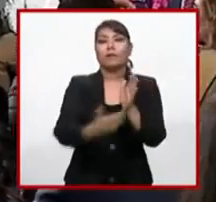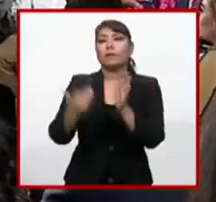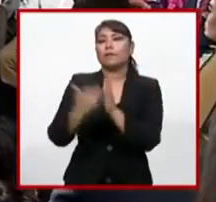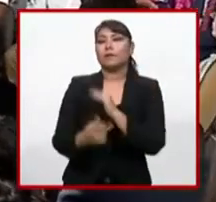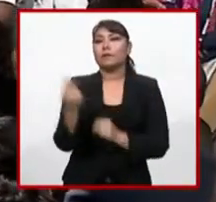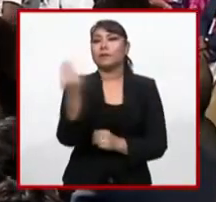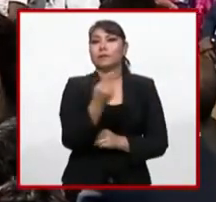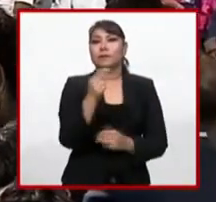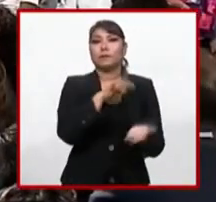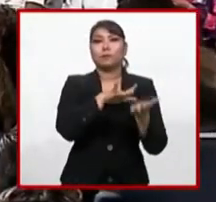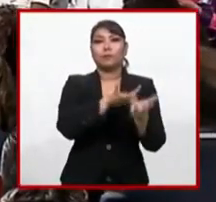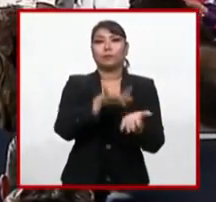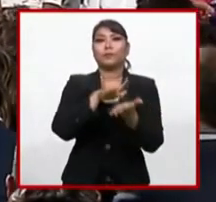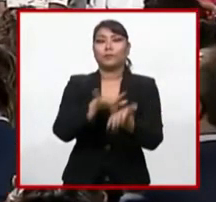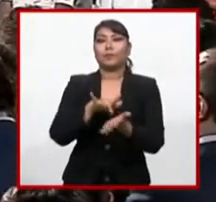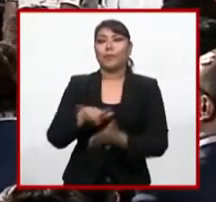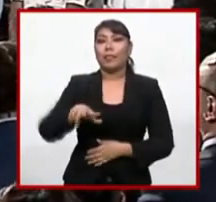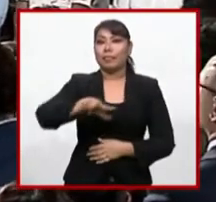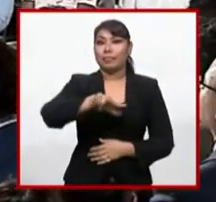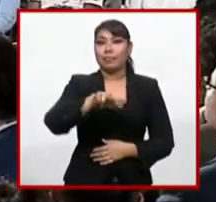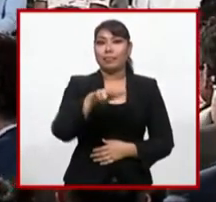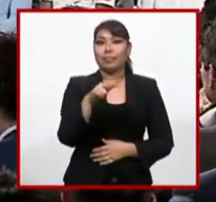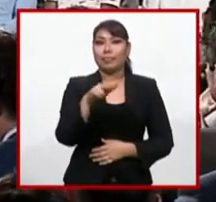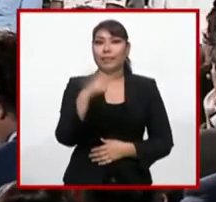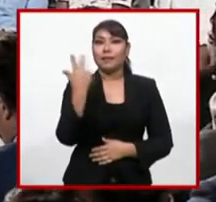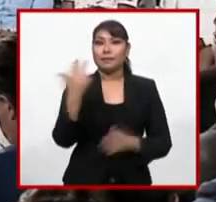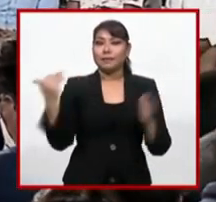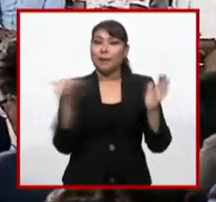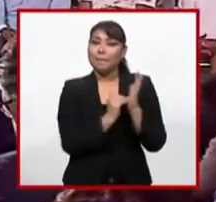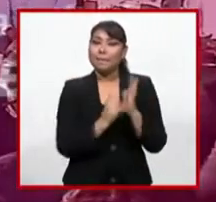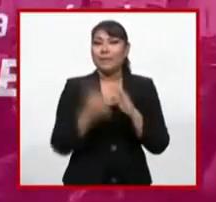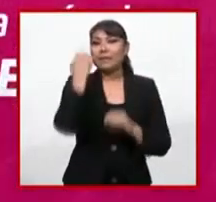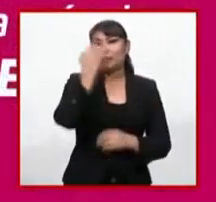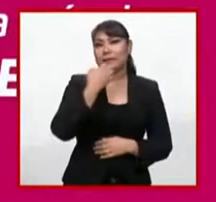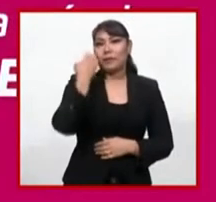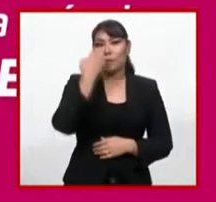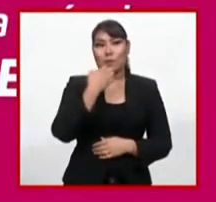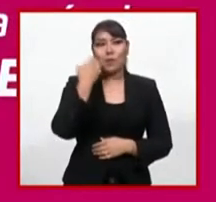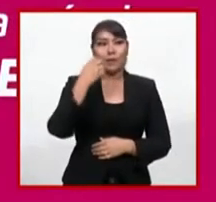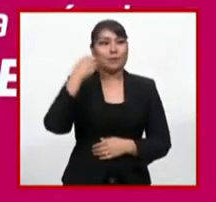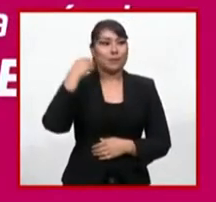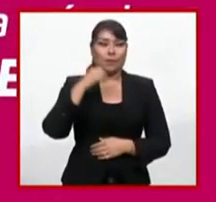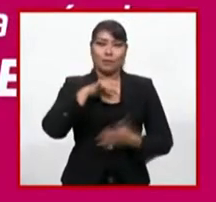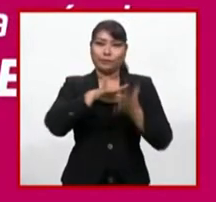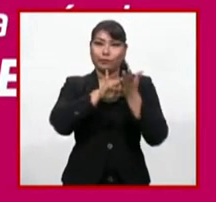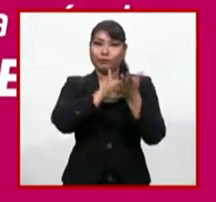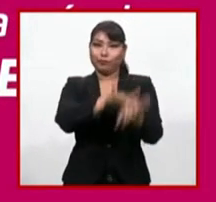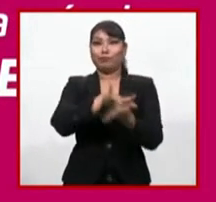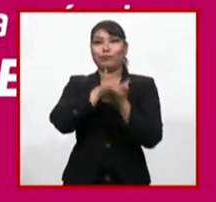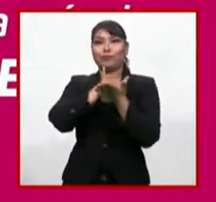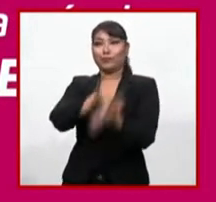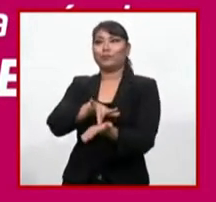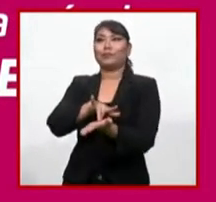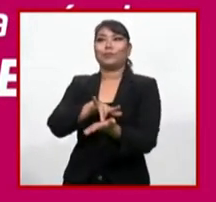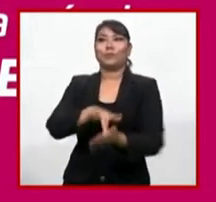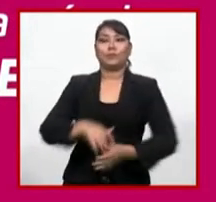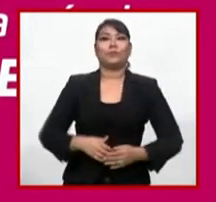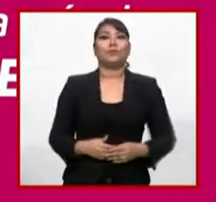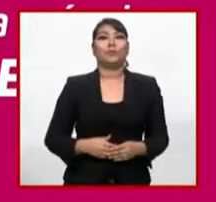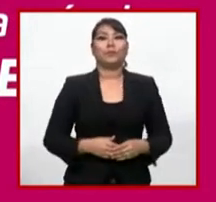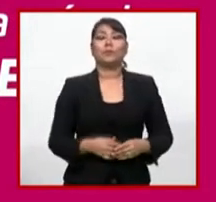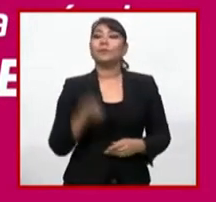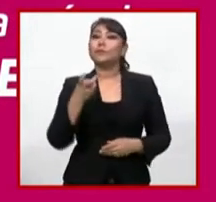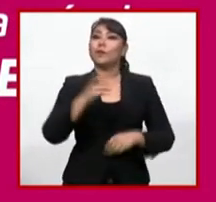escuelas, 13,000 escuelas para ser exactos, de Oaxaca. La parte más relevante es que hace honor